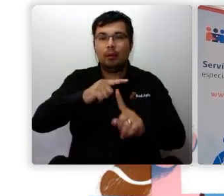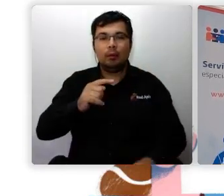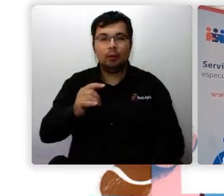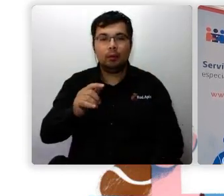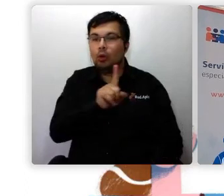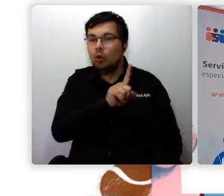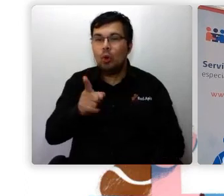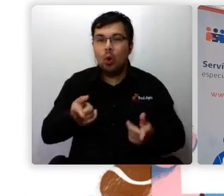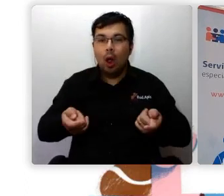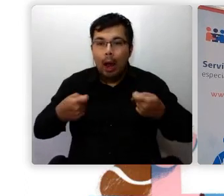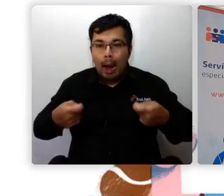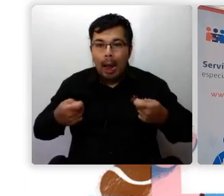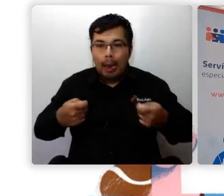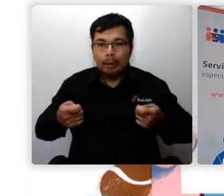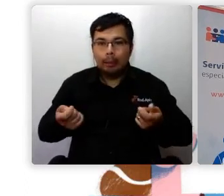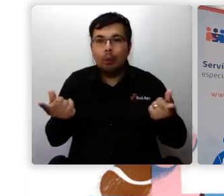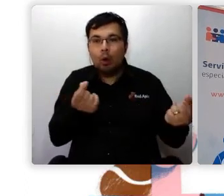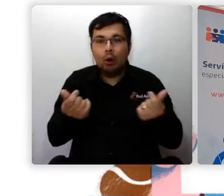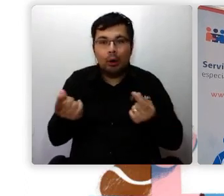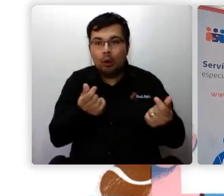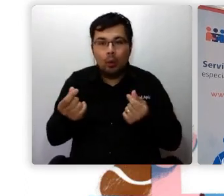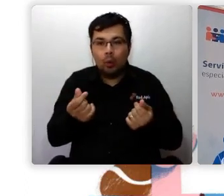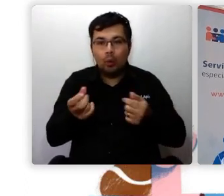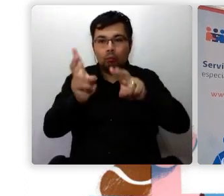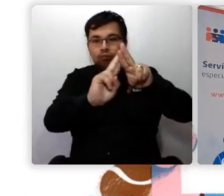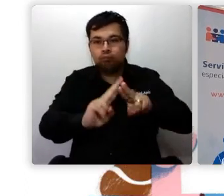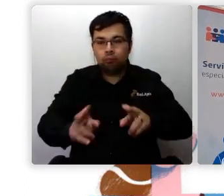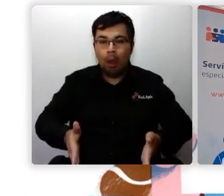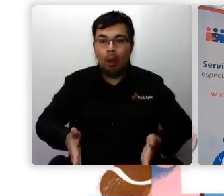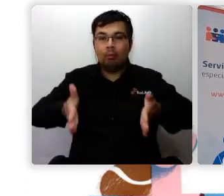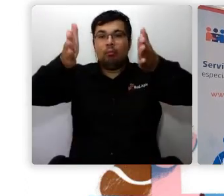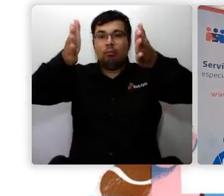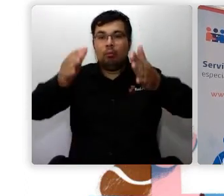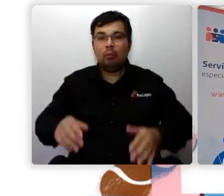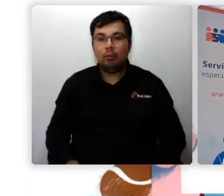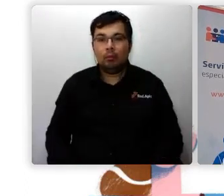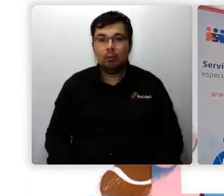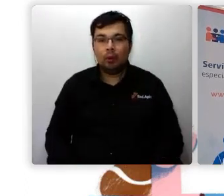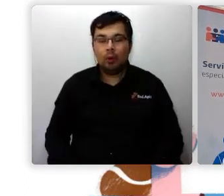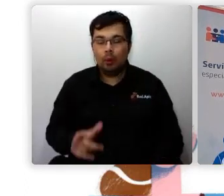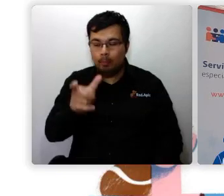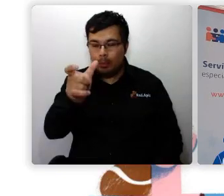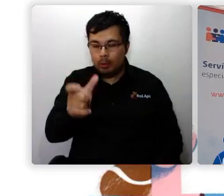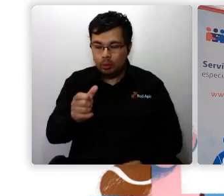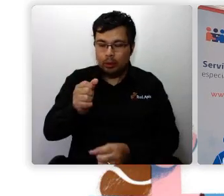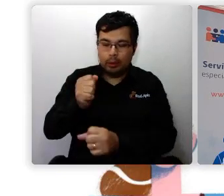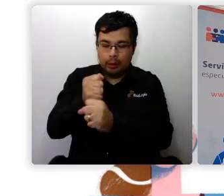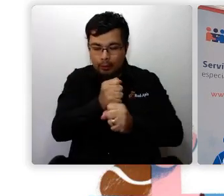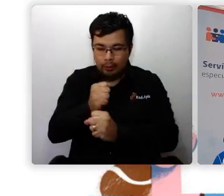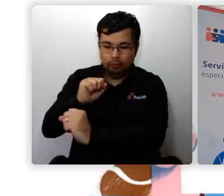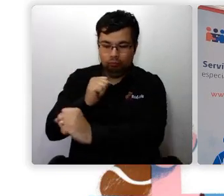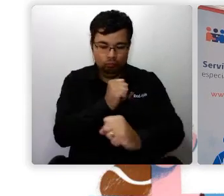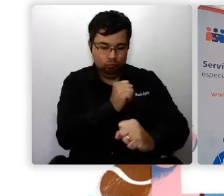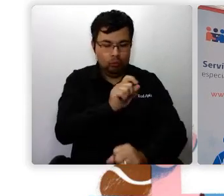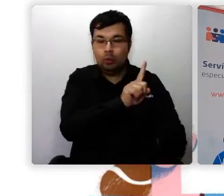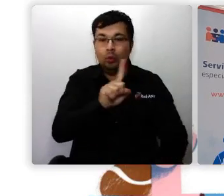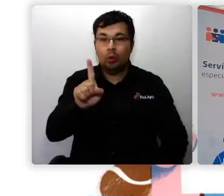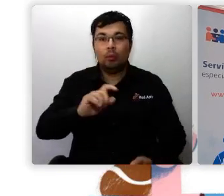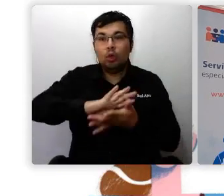de aseo, personal administrativo que mantenga los edificios. Todos nuestros recursos están orientados a ser operativos, a atender